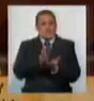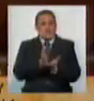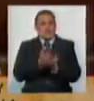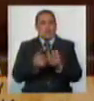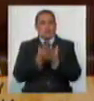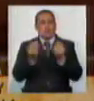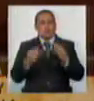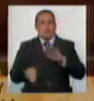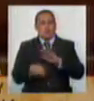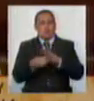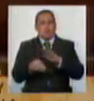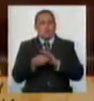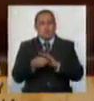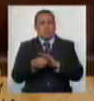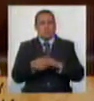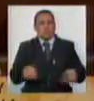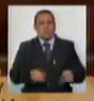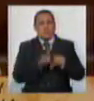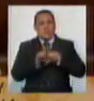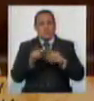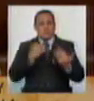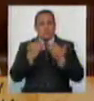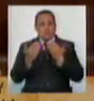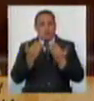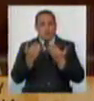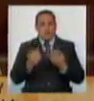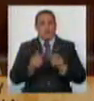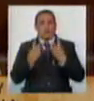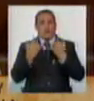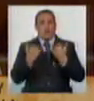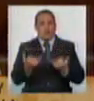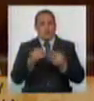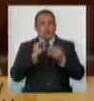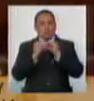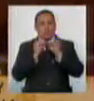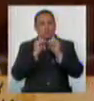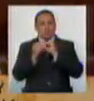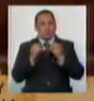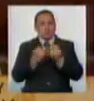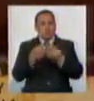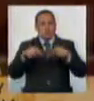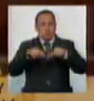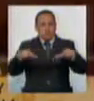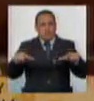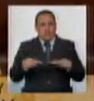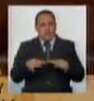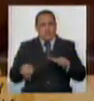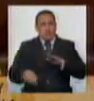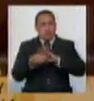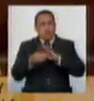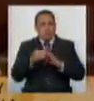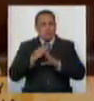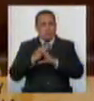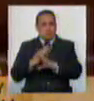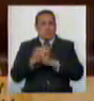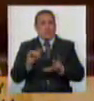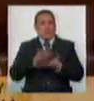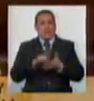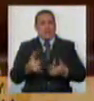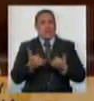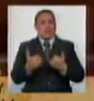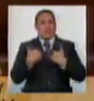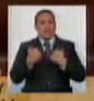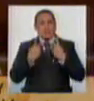la corrupción. En tal sentido, hemos reestructurado las procuradurías anticorrupción, que ahora cuentan